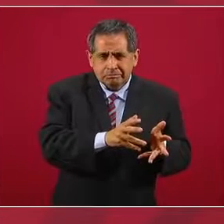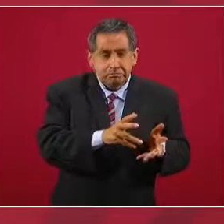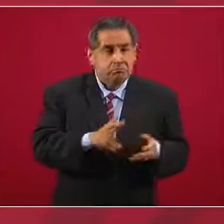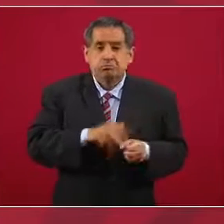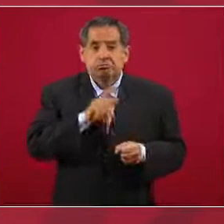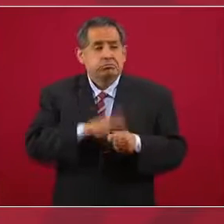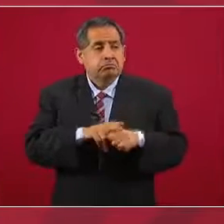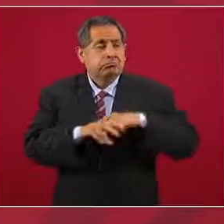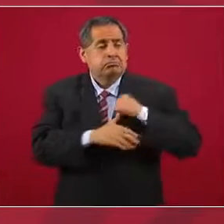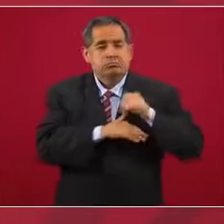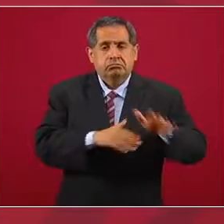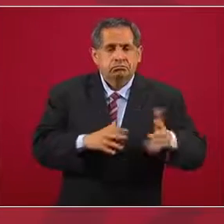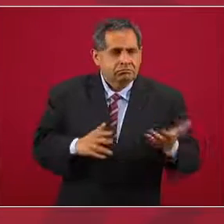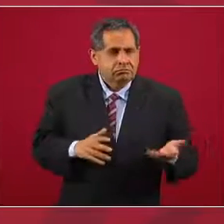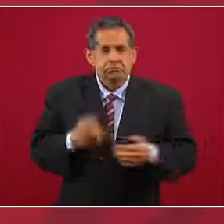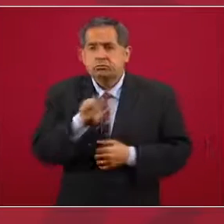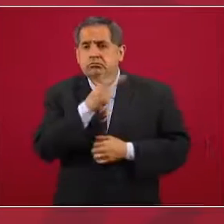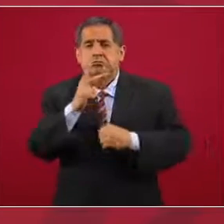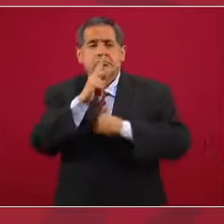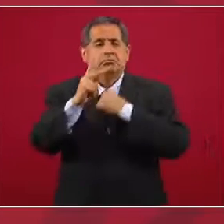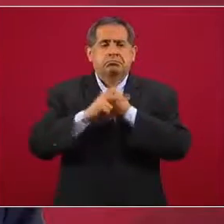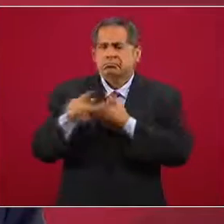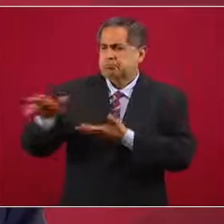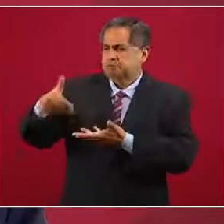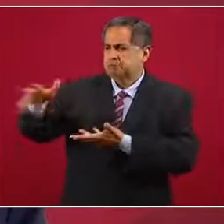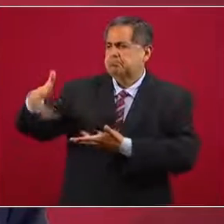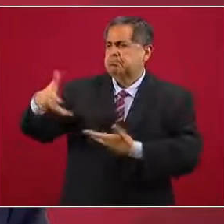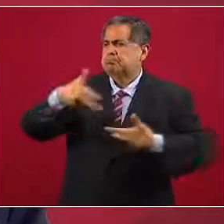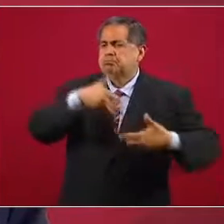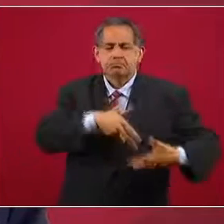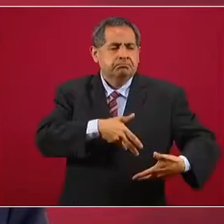y hay incluso países que viven de eso.